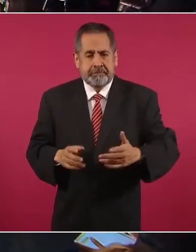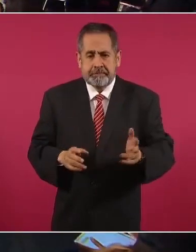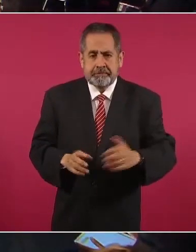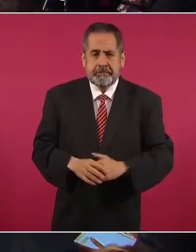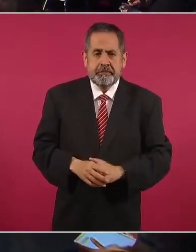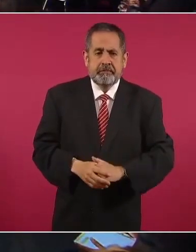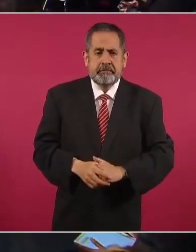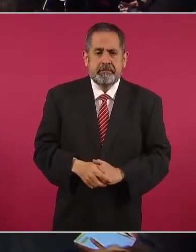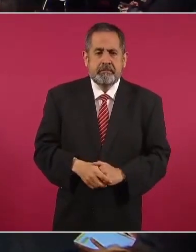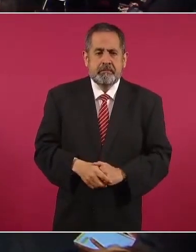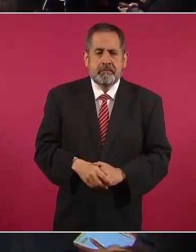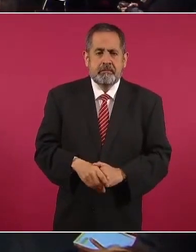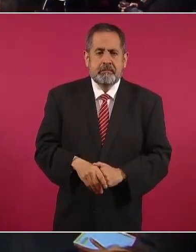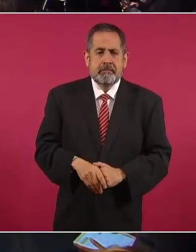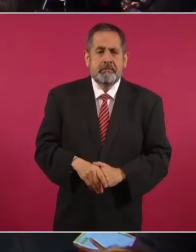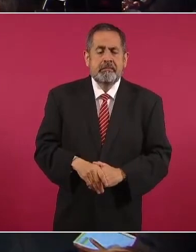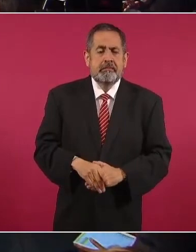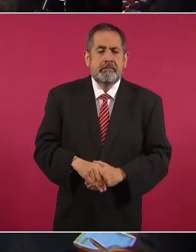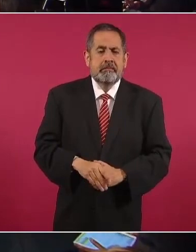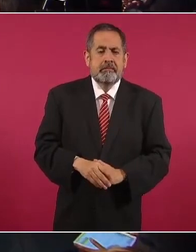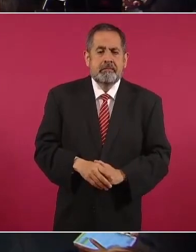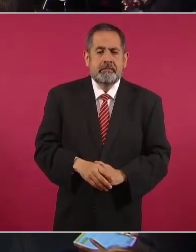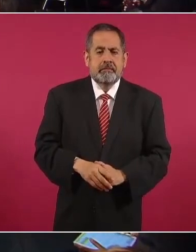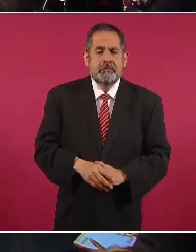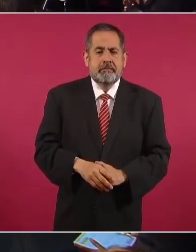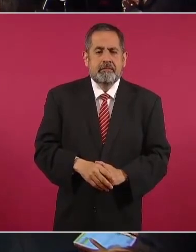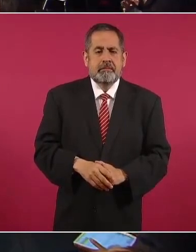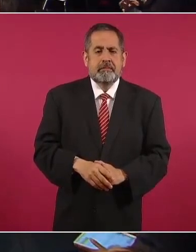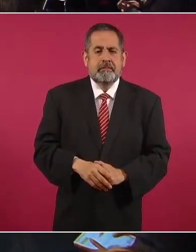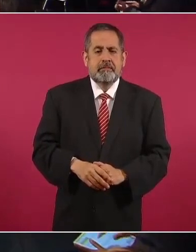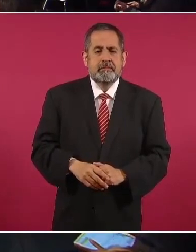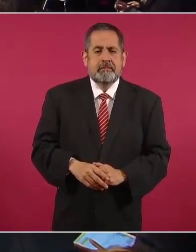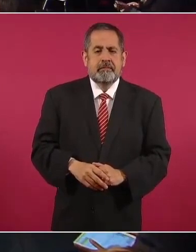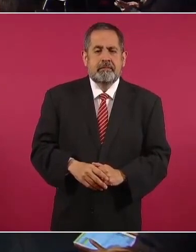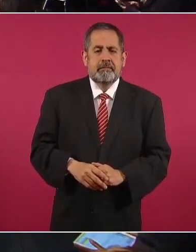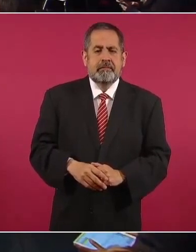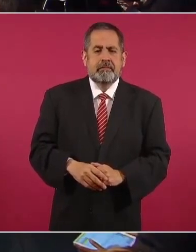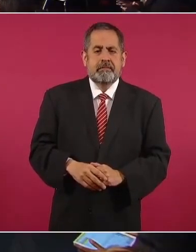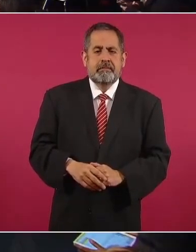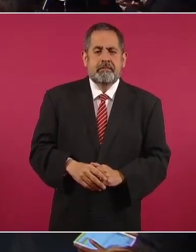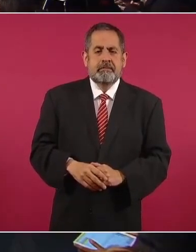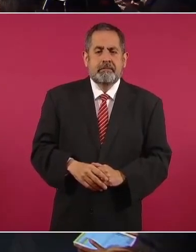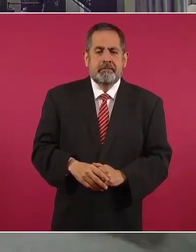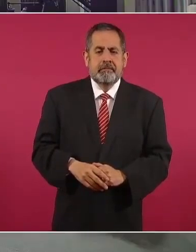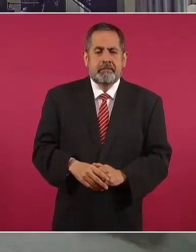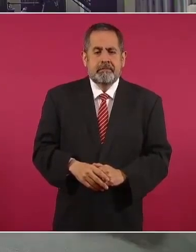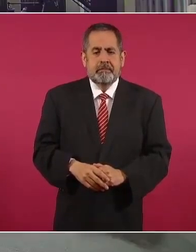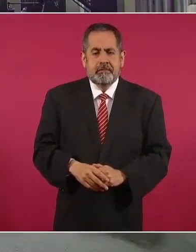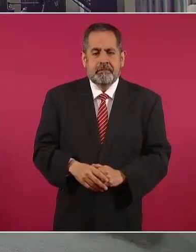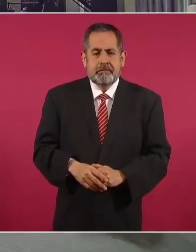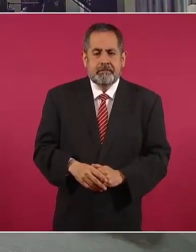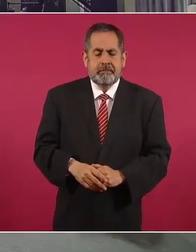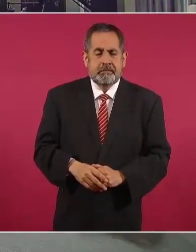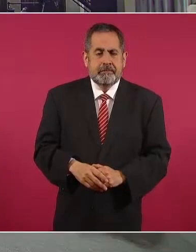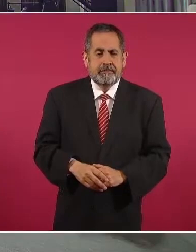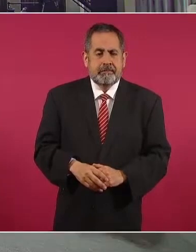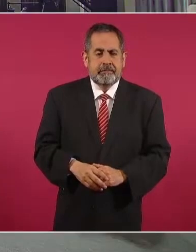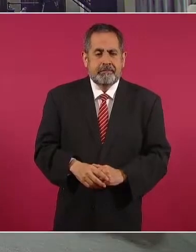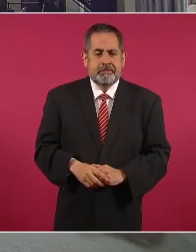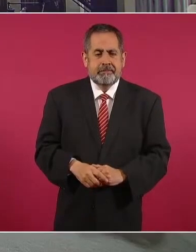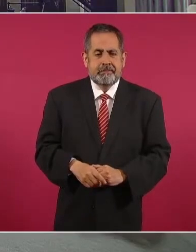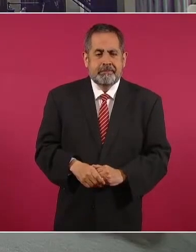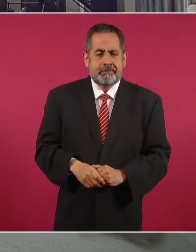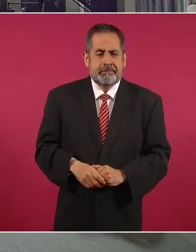según lo había censurado el libro. La doctora afirma que Octavio Romero, el director de Telles, por ejemplo, institucionalizó el monche para todos los trabajadores. Es